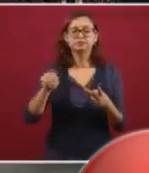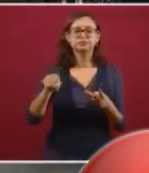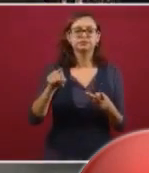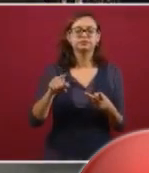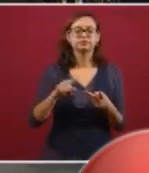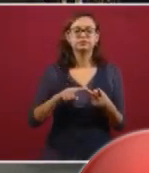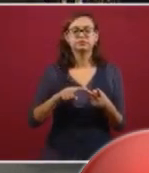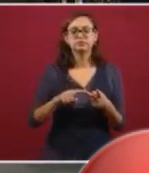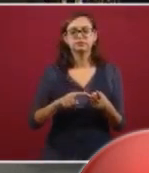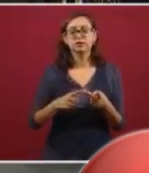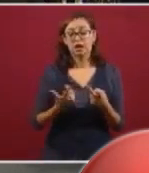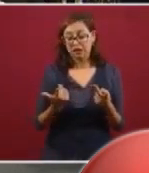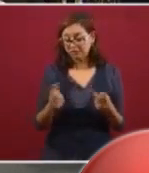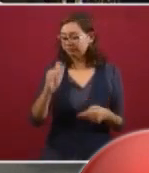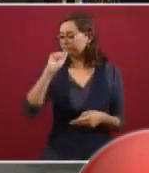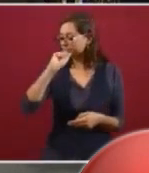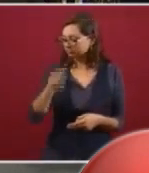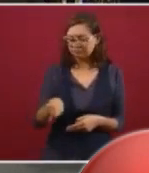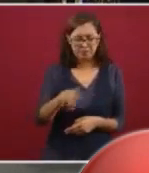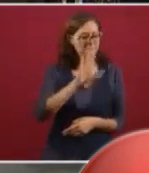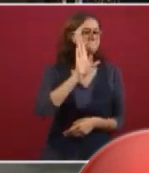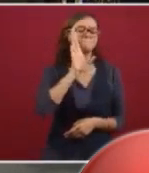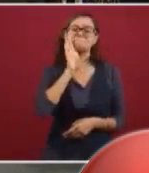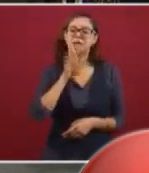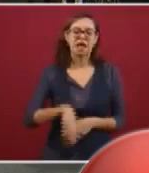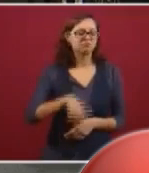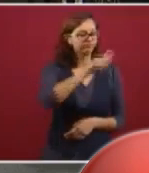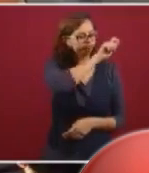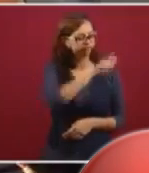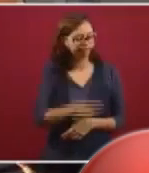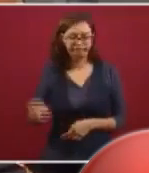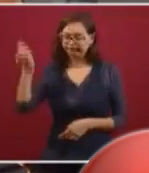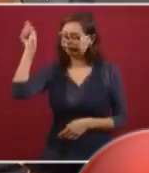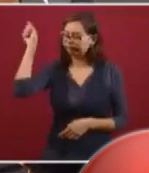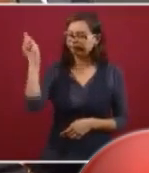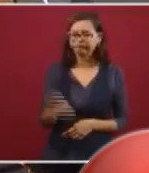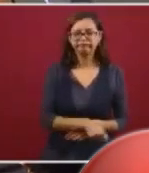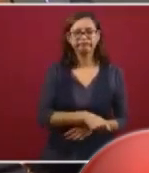Cámara de Diputados. Ah, también, tache.